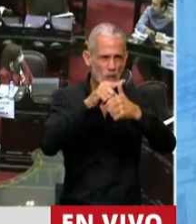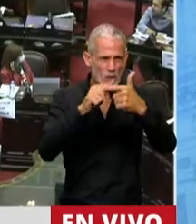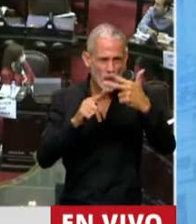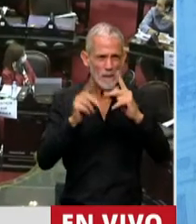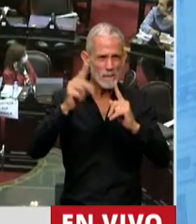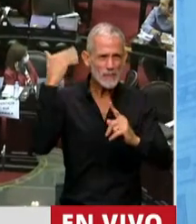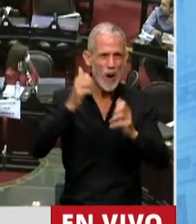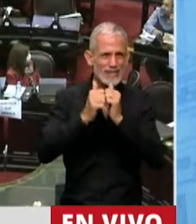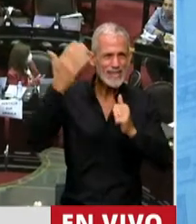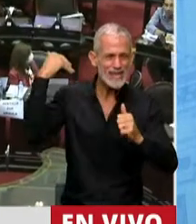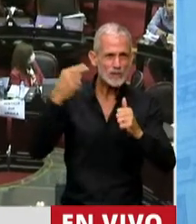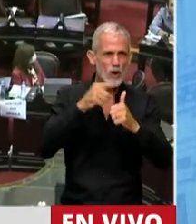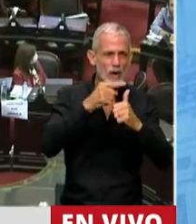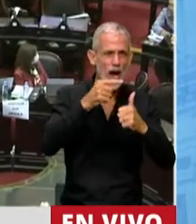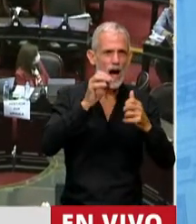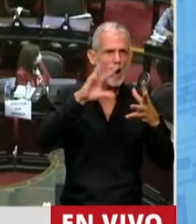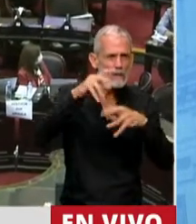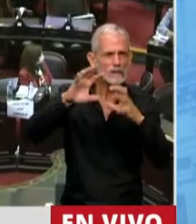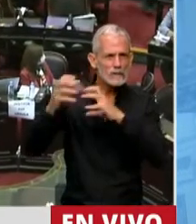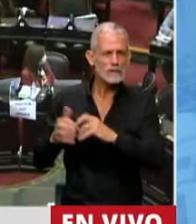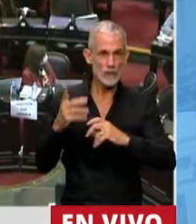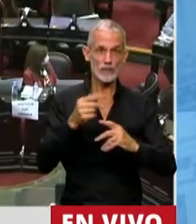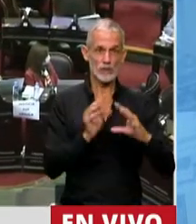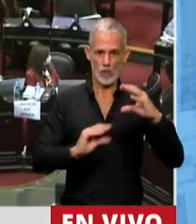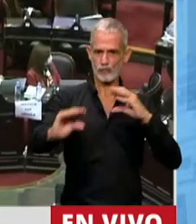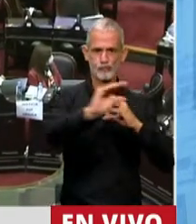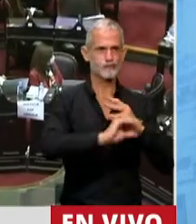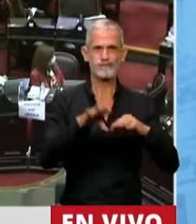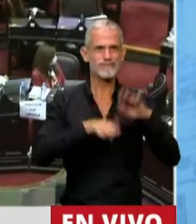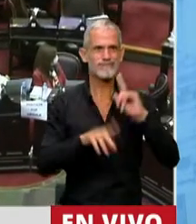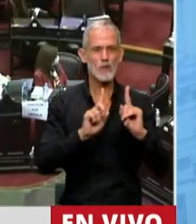crisis económicas, lo que hay en común no es una determinada distribución del ingreso,